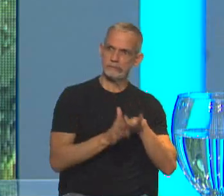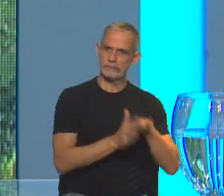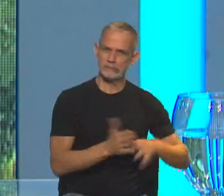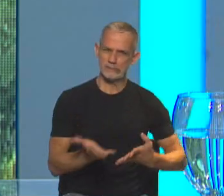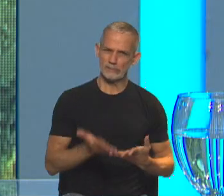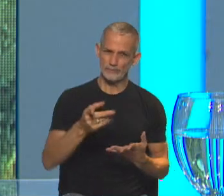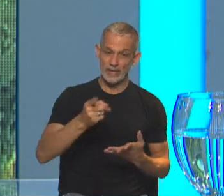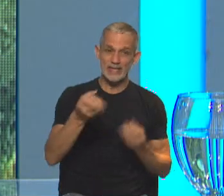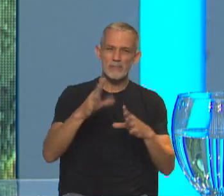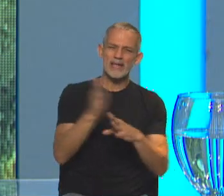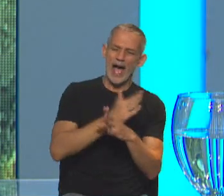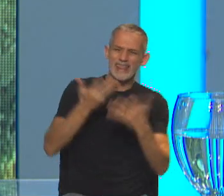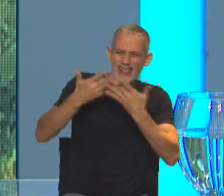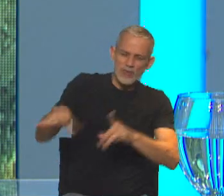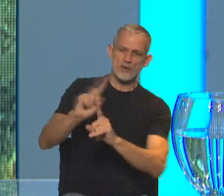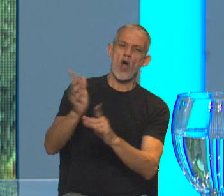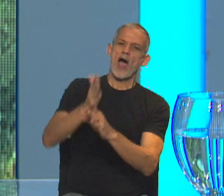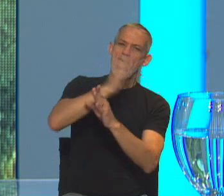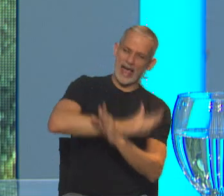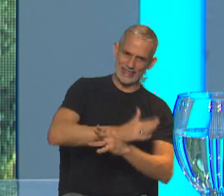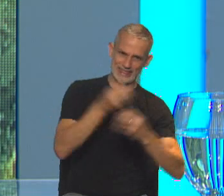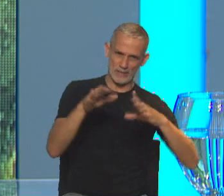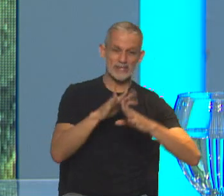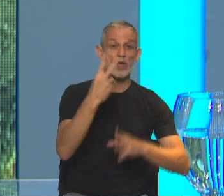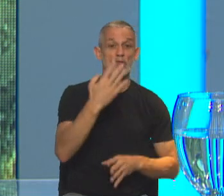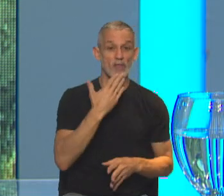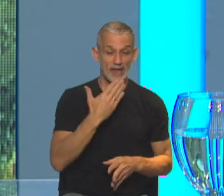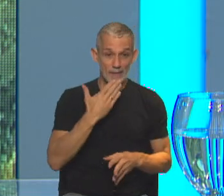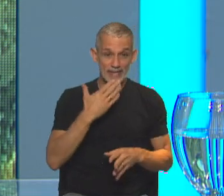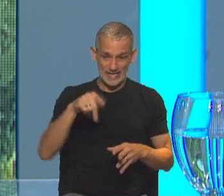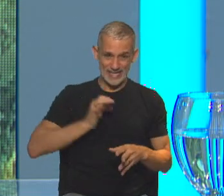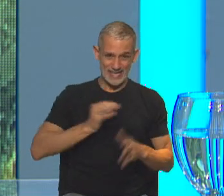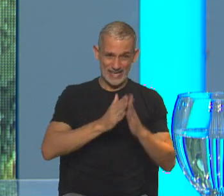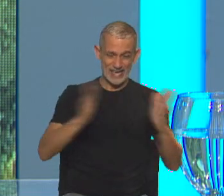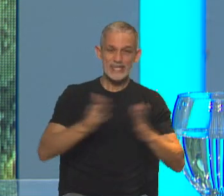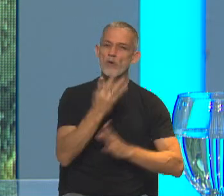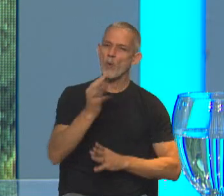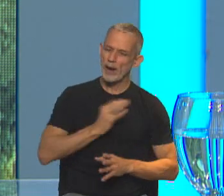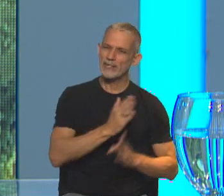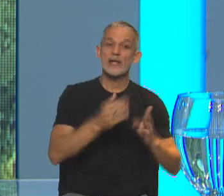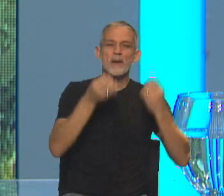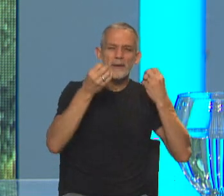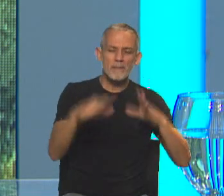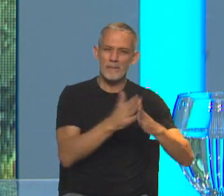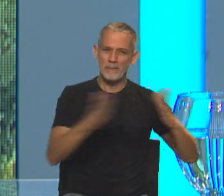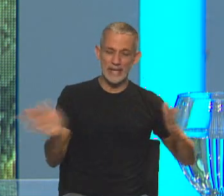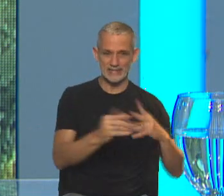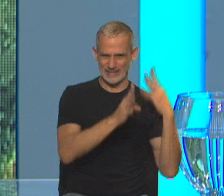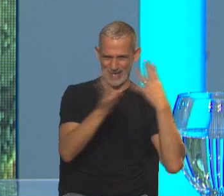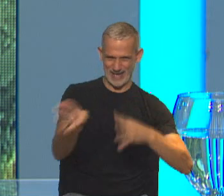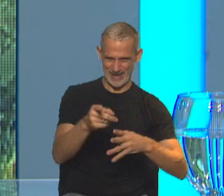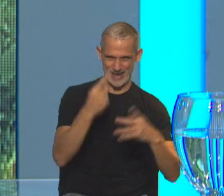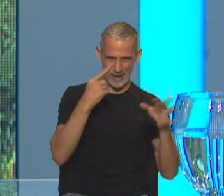que empieza antes de la rendición, ¿no? Es, digamos, el 2 de abril, este año conmemoramos los 40 años del inicio de la gesta, digamos,